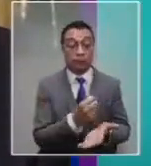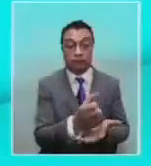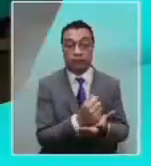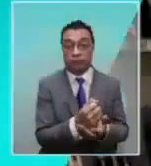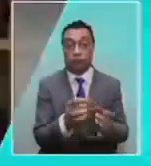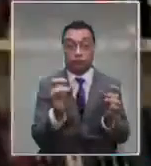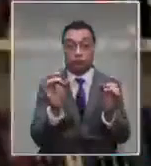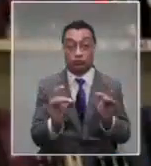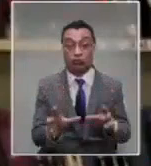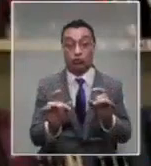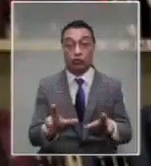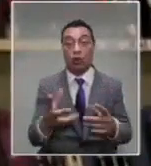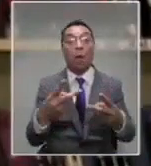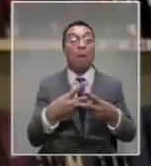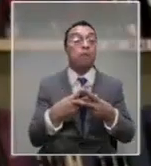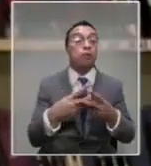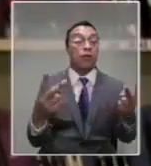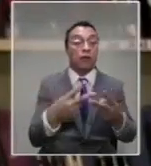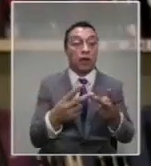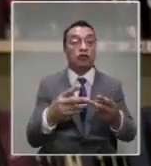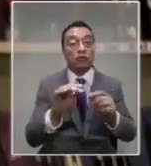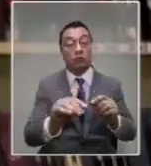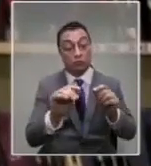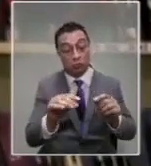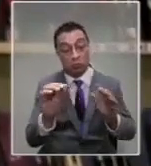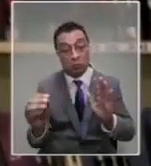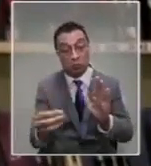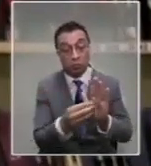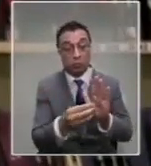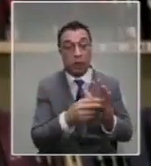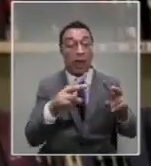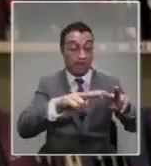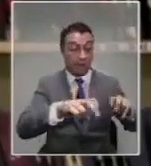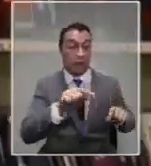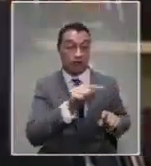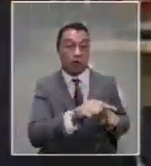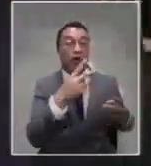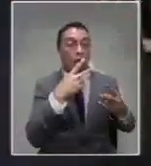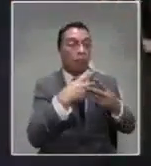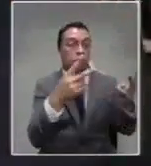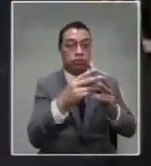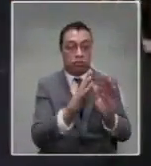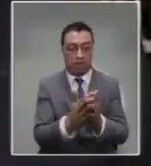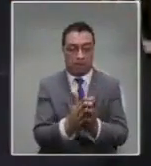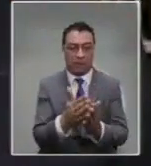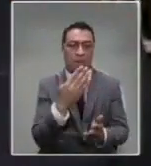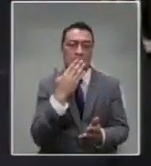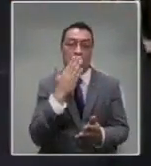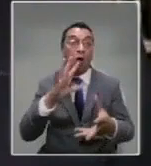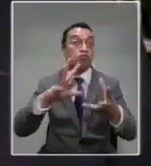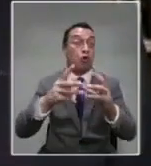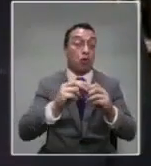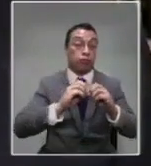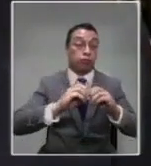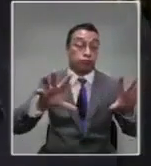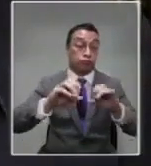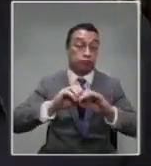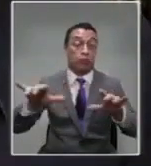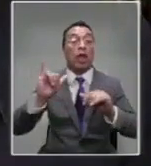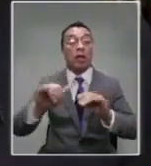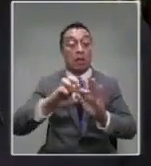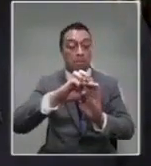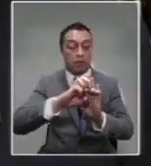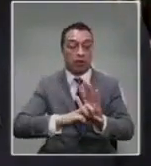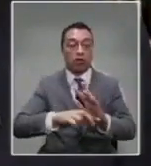con resultados propios del área. Eso quiere decir con publicaciones de corriente principal, es decir, nuestros investigadores están publicando en las mejores revistas del mundo y